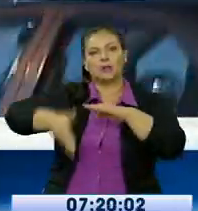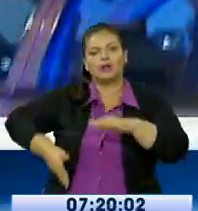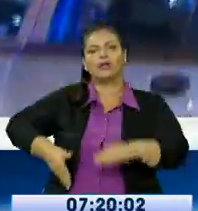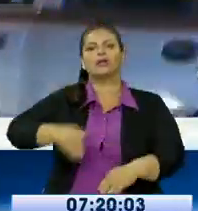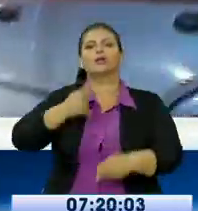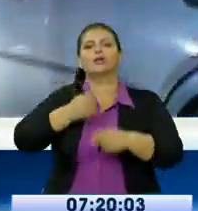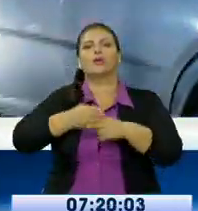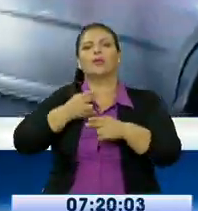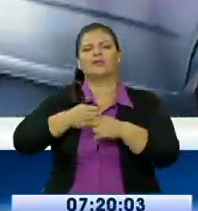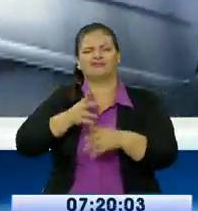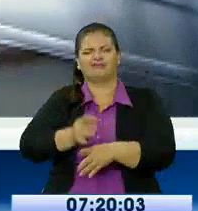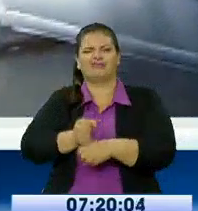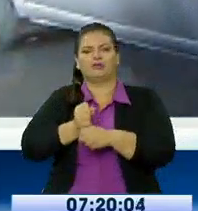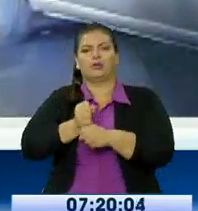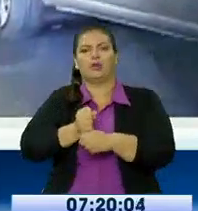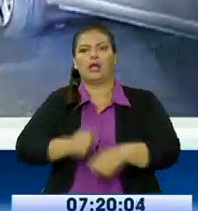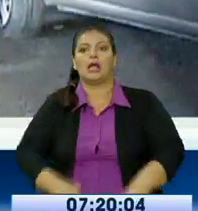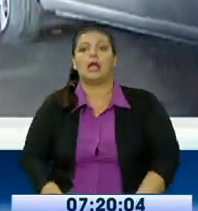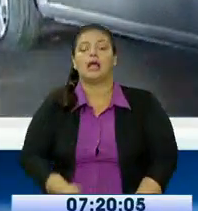de la urbe.